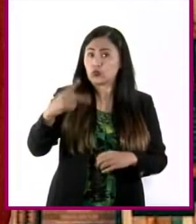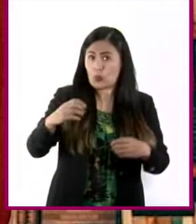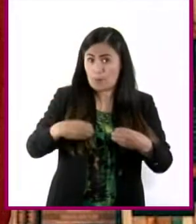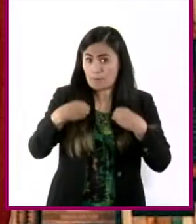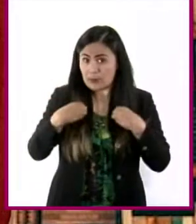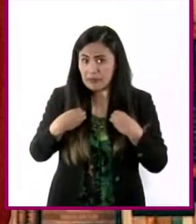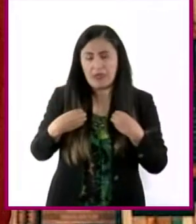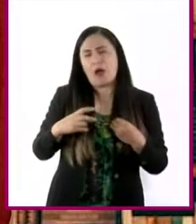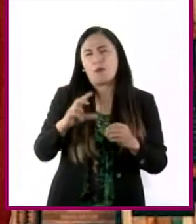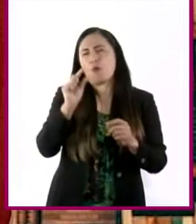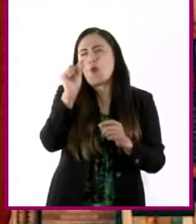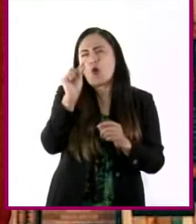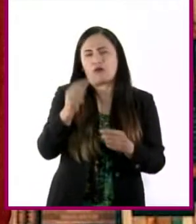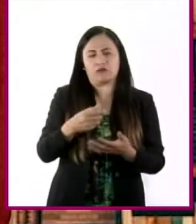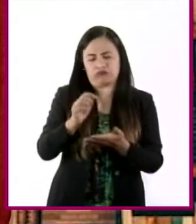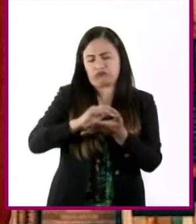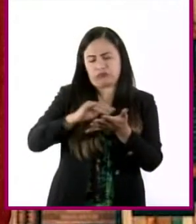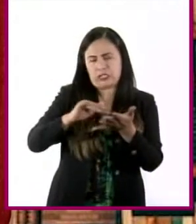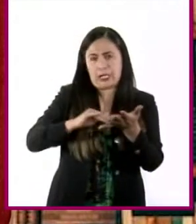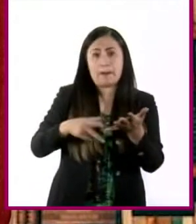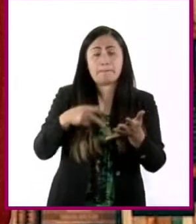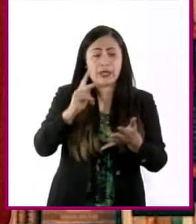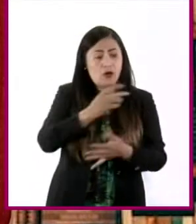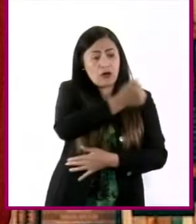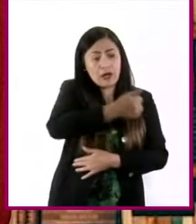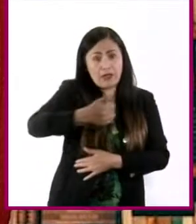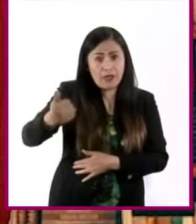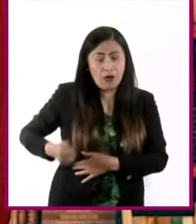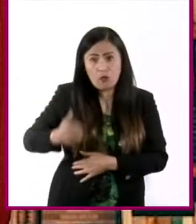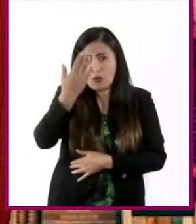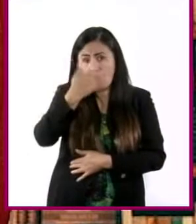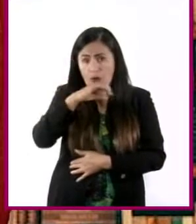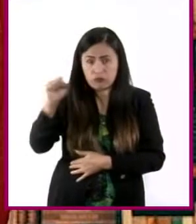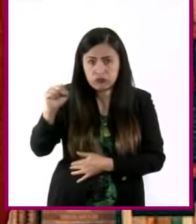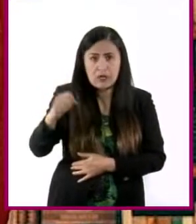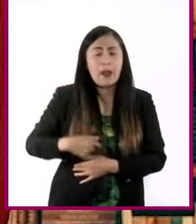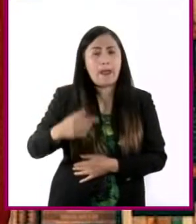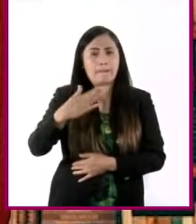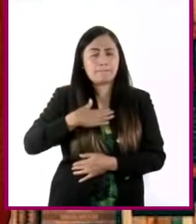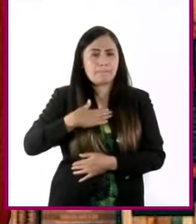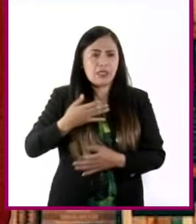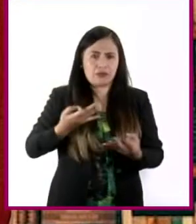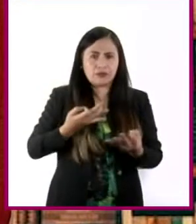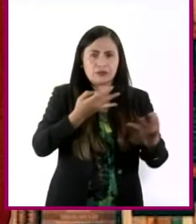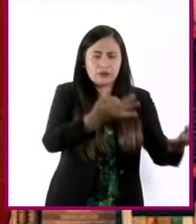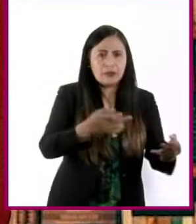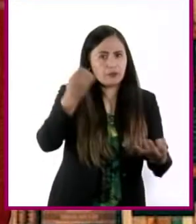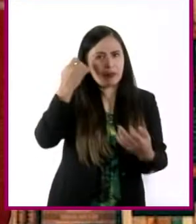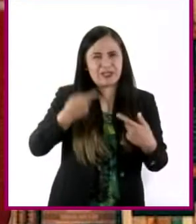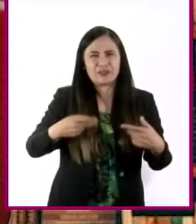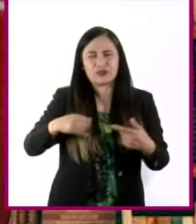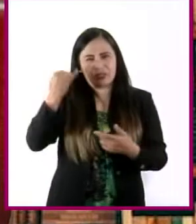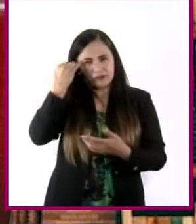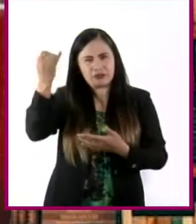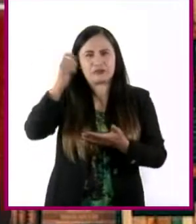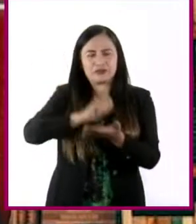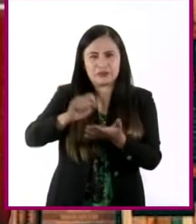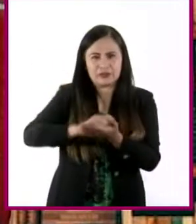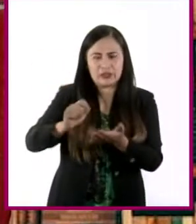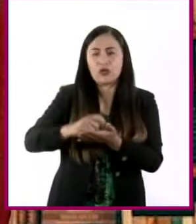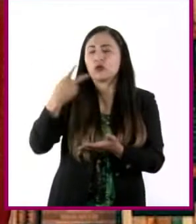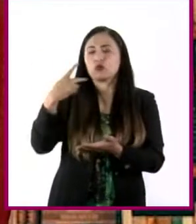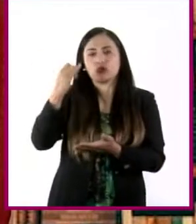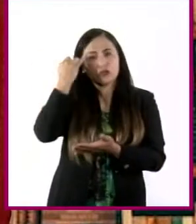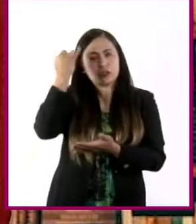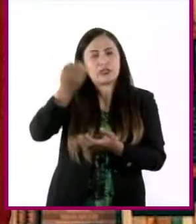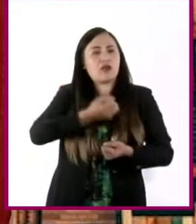que tienen personalidades y habilidades muy distintas. En particular, me llaman mucho la atención los escritores que también saben expresar sus ideas